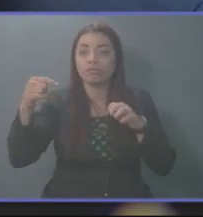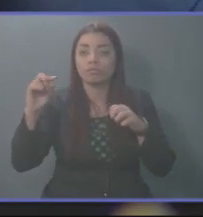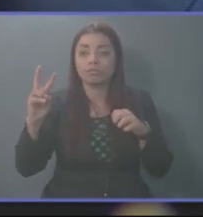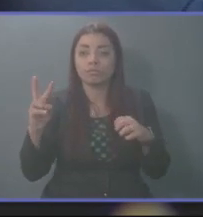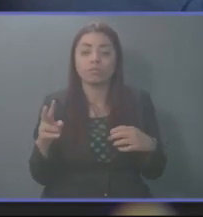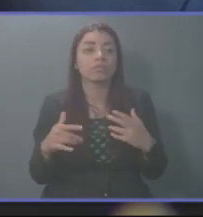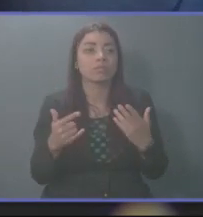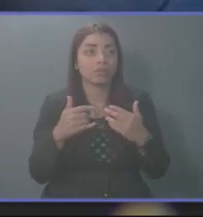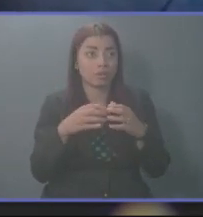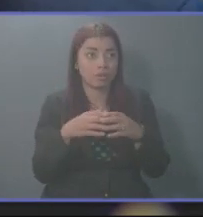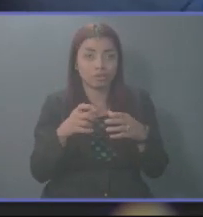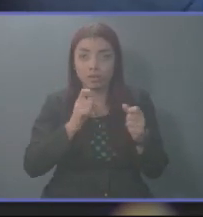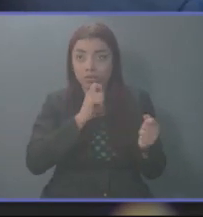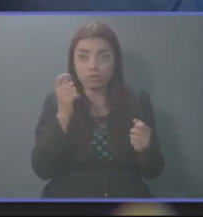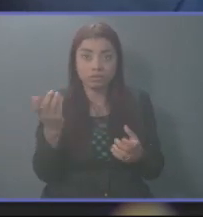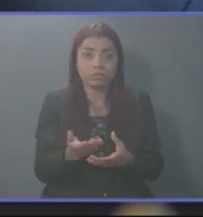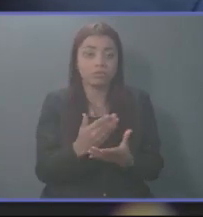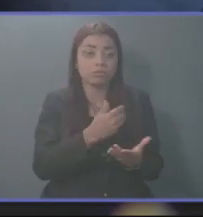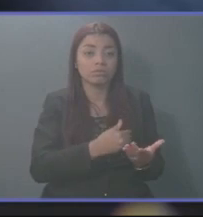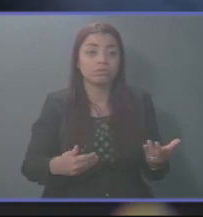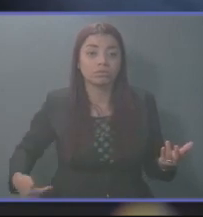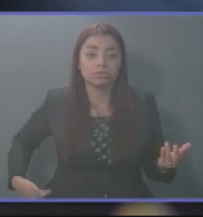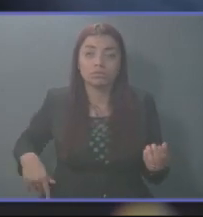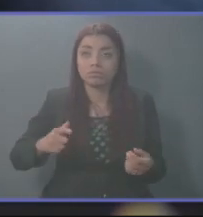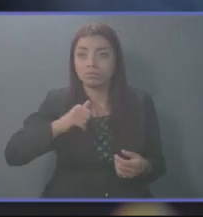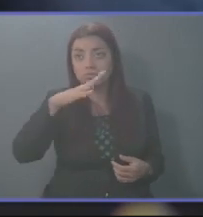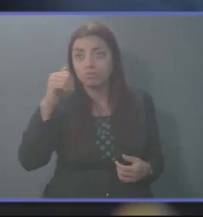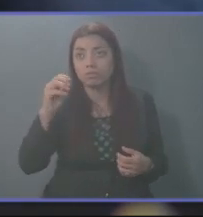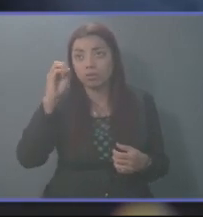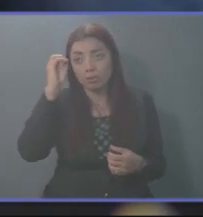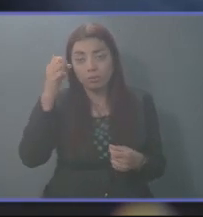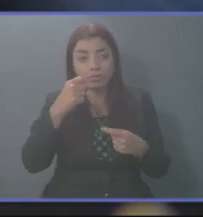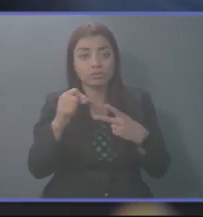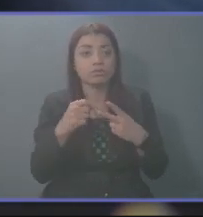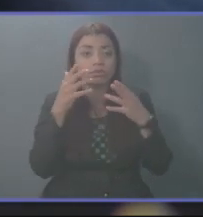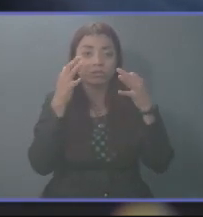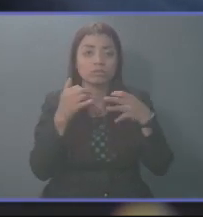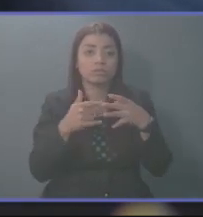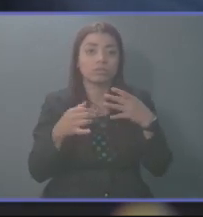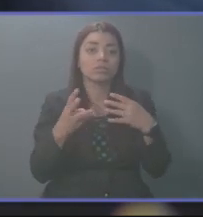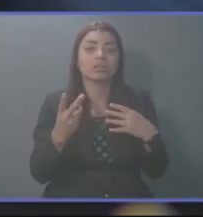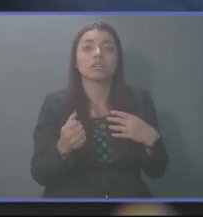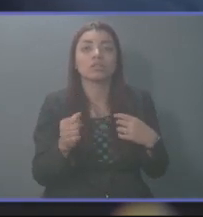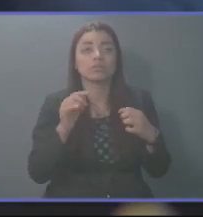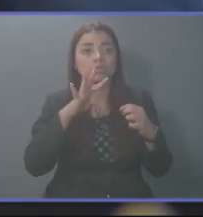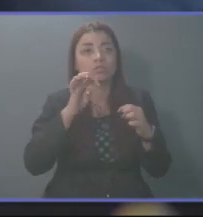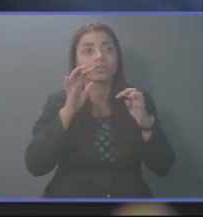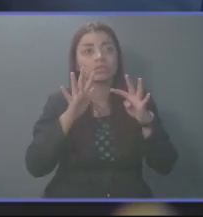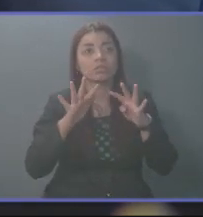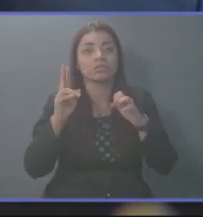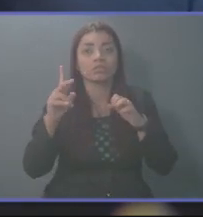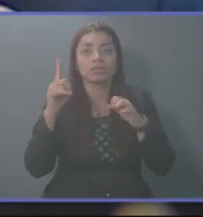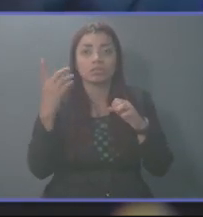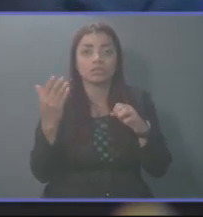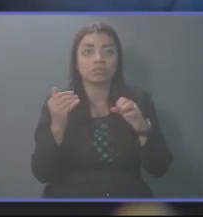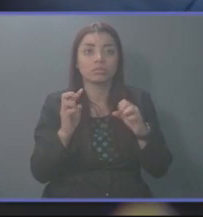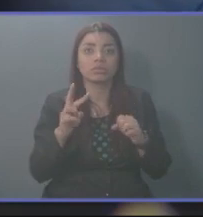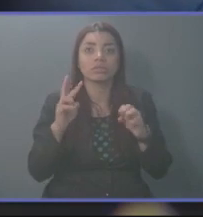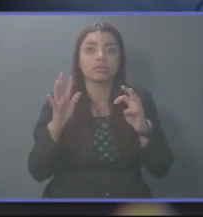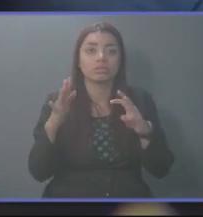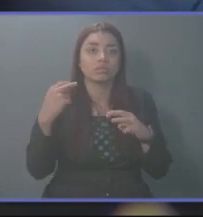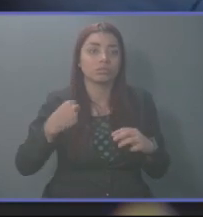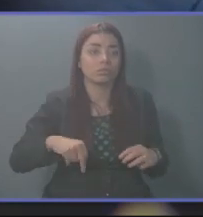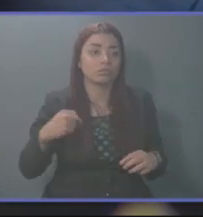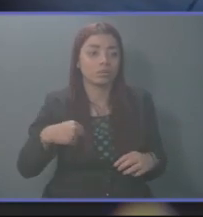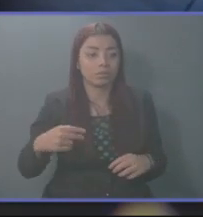317-9-2012-2, que contiene nota del Presidente de la República devolviendo observado el decreto legislativo número 491 de fecha 28 de